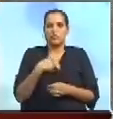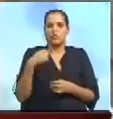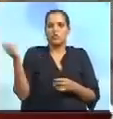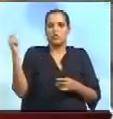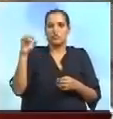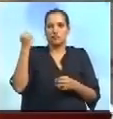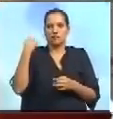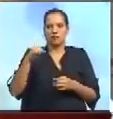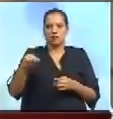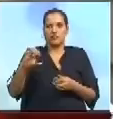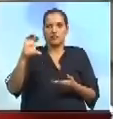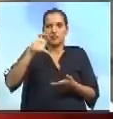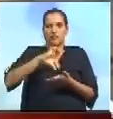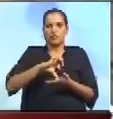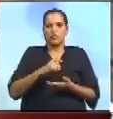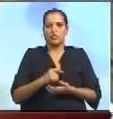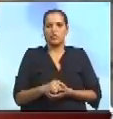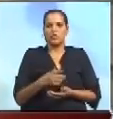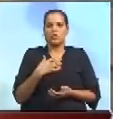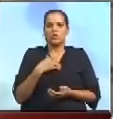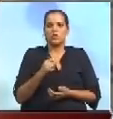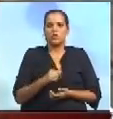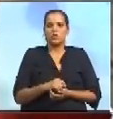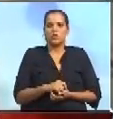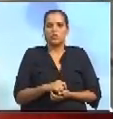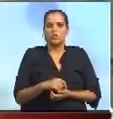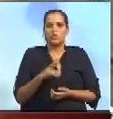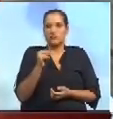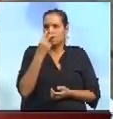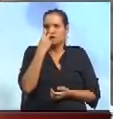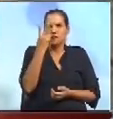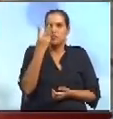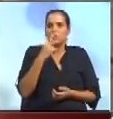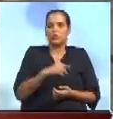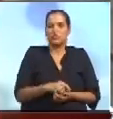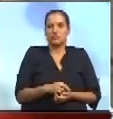del sur hacia acá al centro y no me di cuenta.